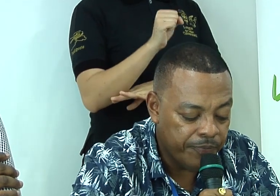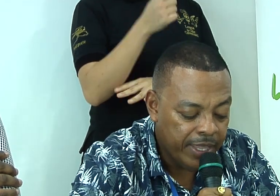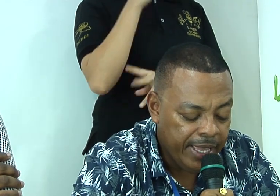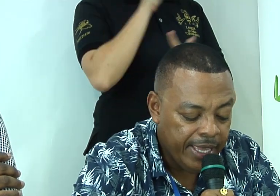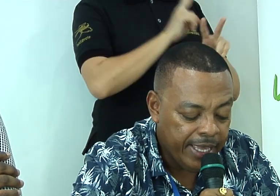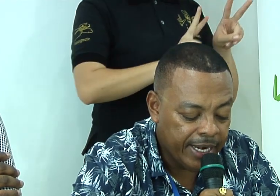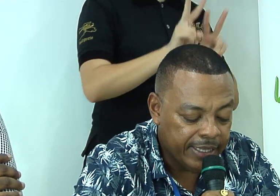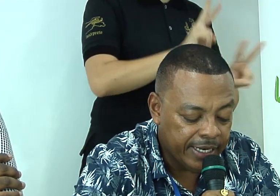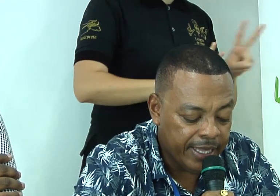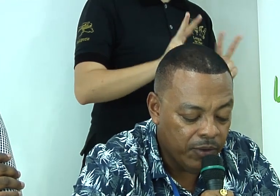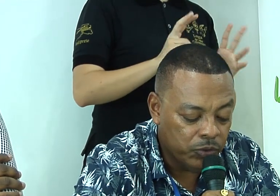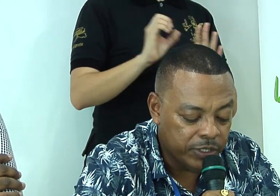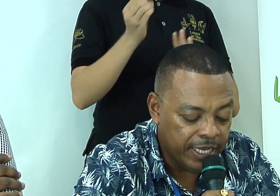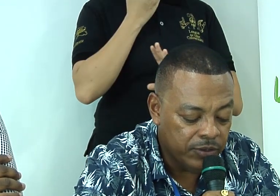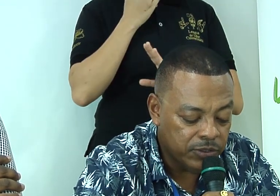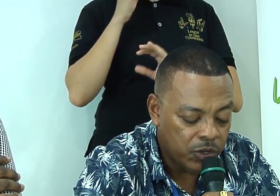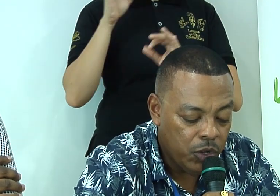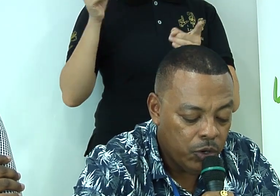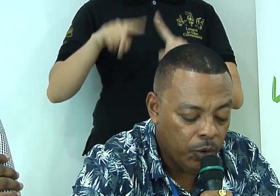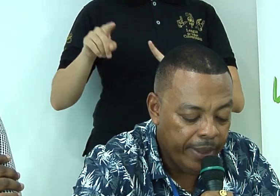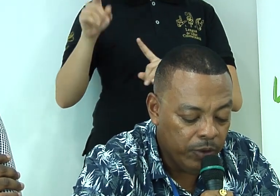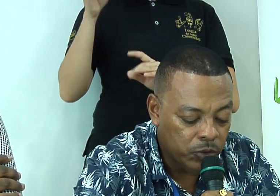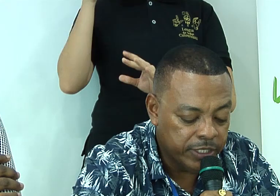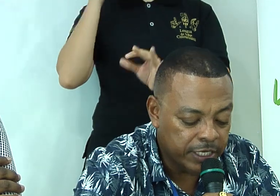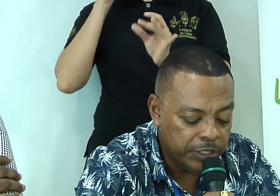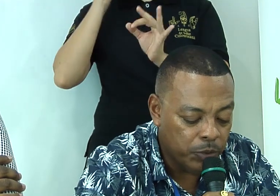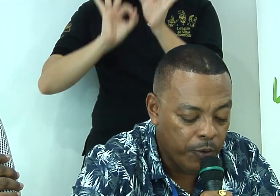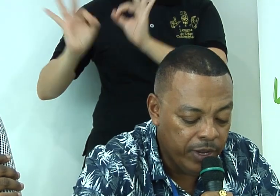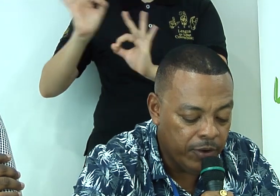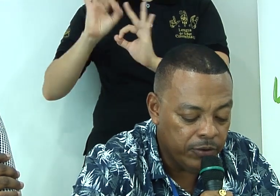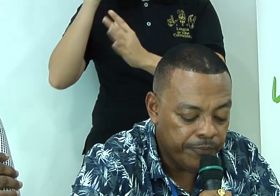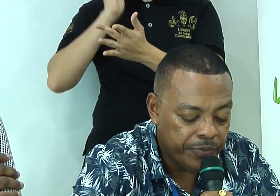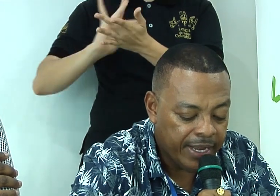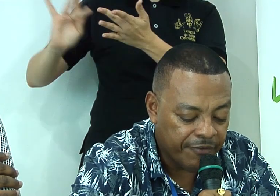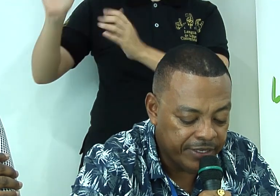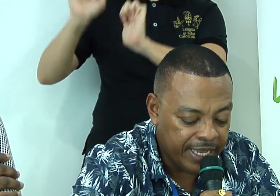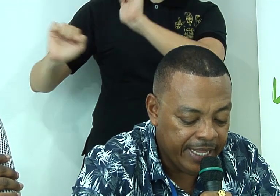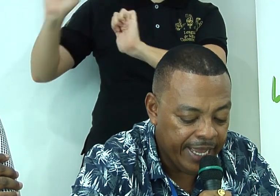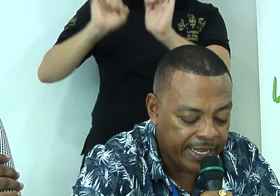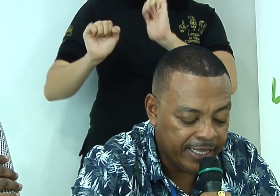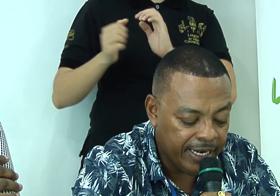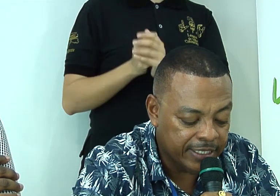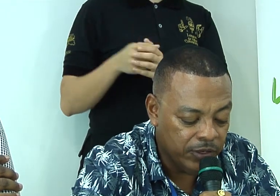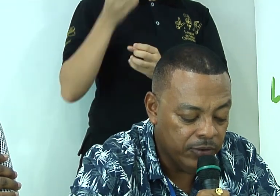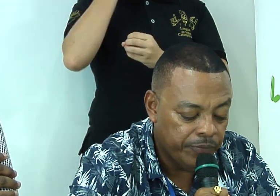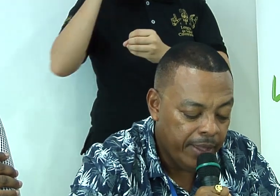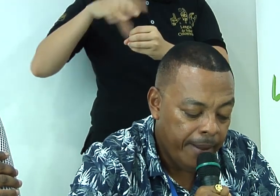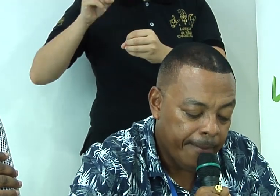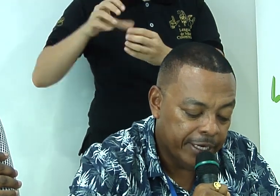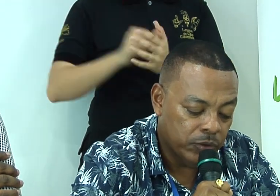aseo y alcantarillado autorizados, los vehículos de servicio público, la Fiscalía General de la